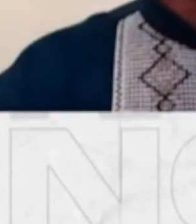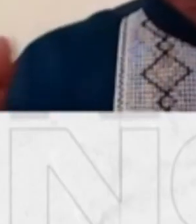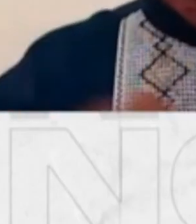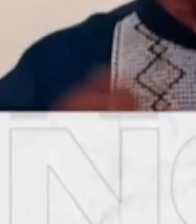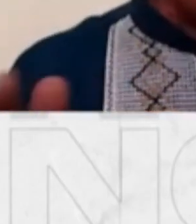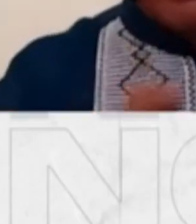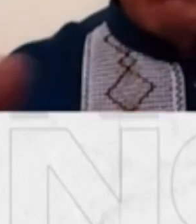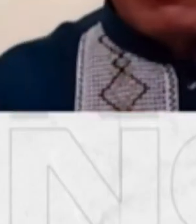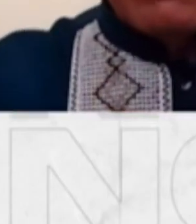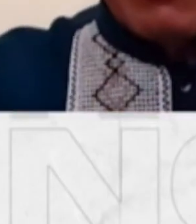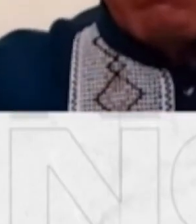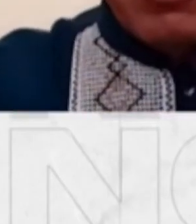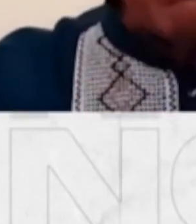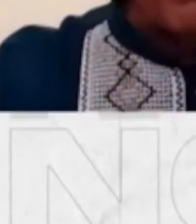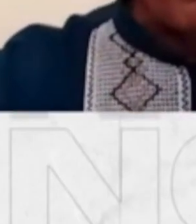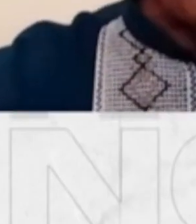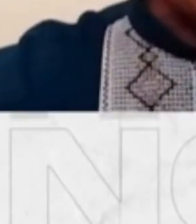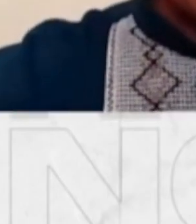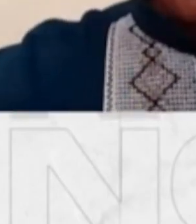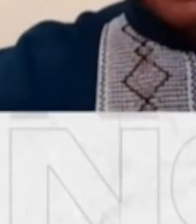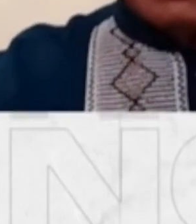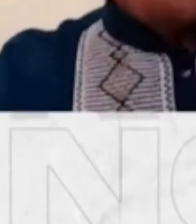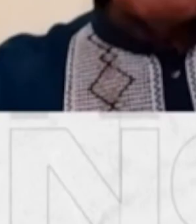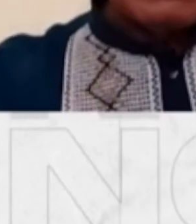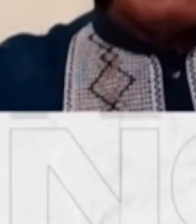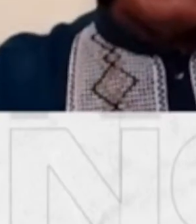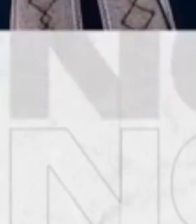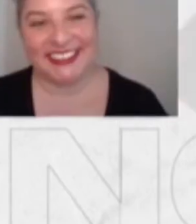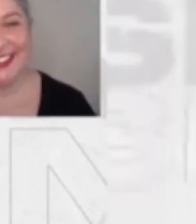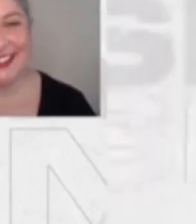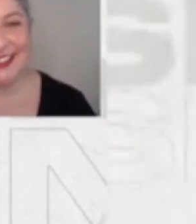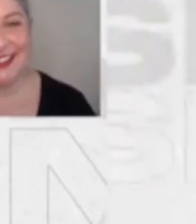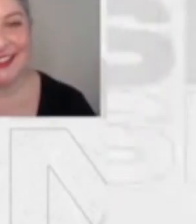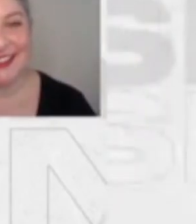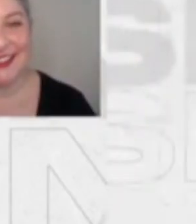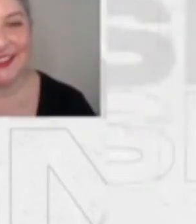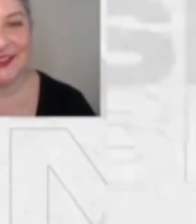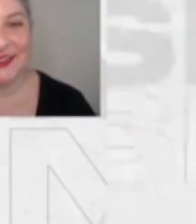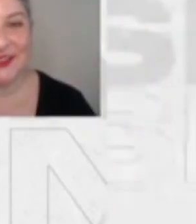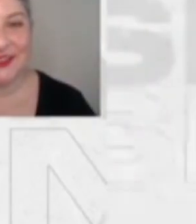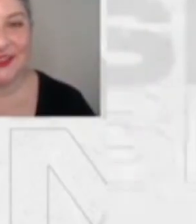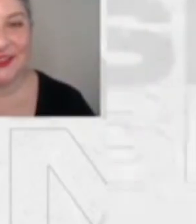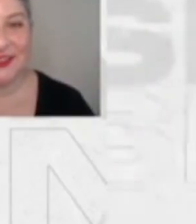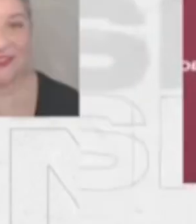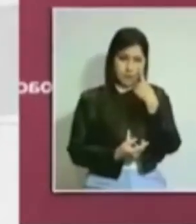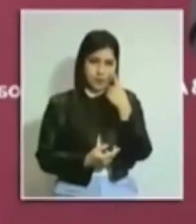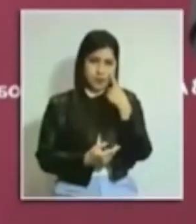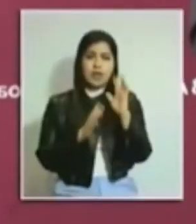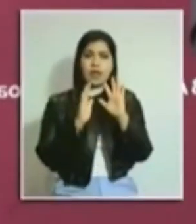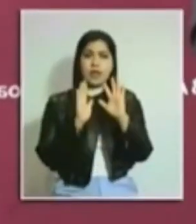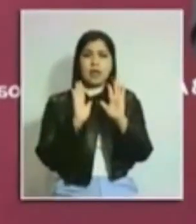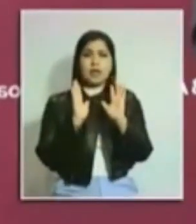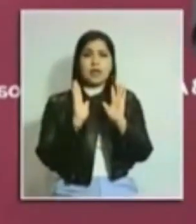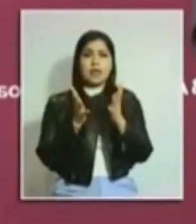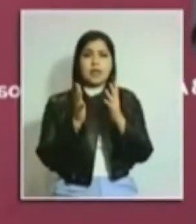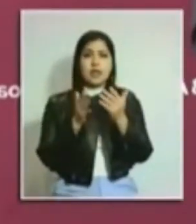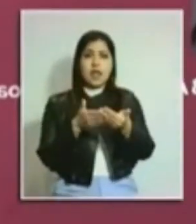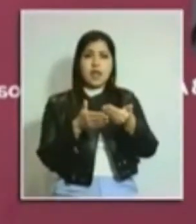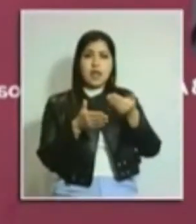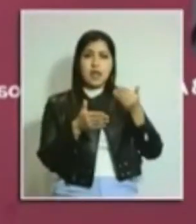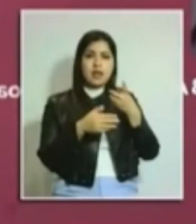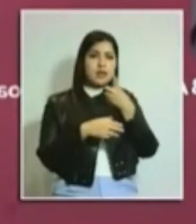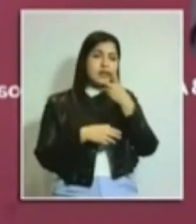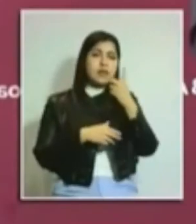Un minutito que dure, o menos de un minuto, por favor. Tenemos por ahí el audio de Ken Como Salazar. Lo dijo la Casa Blanca